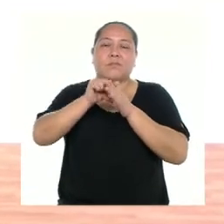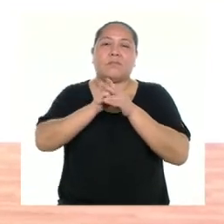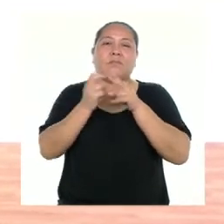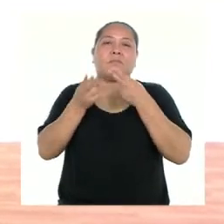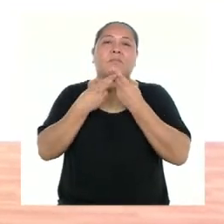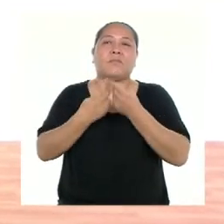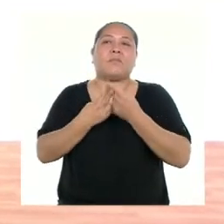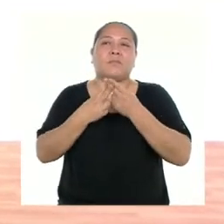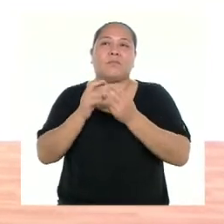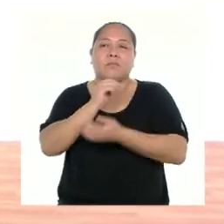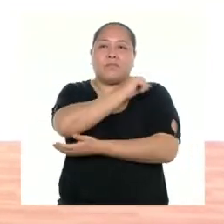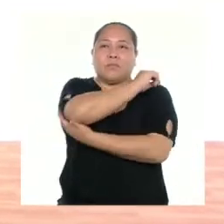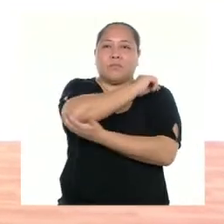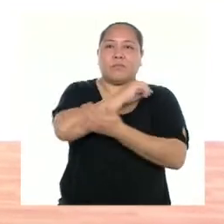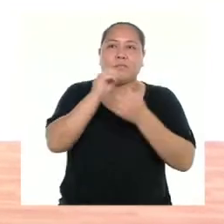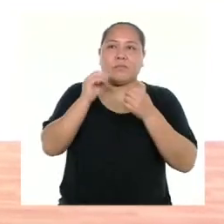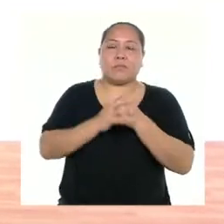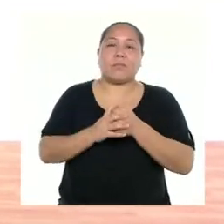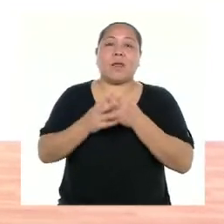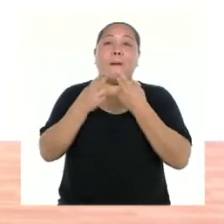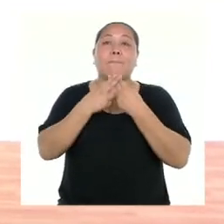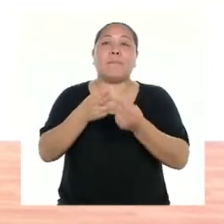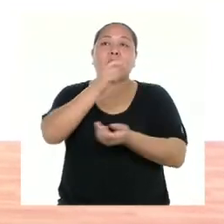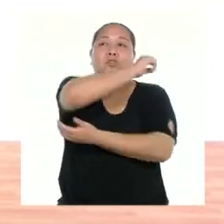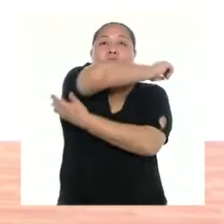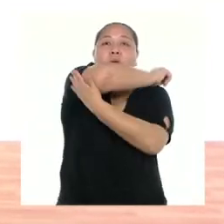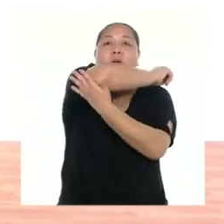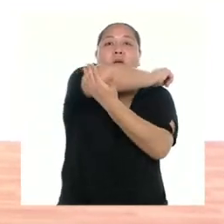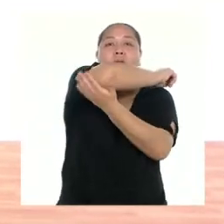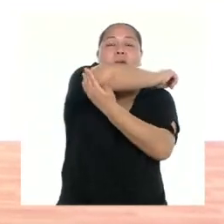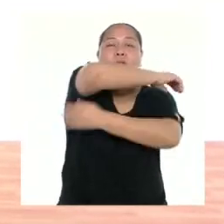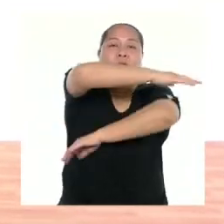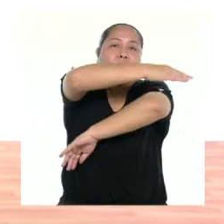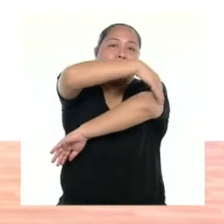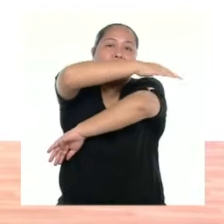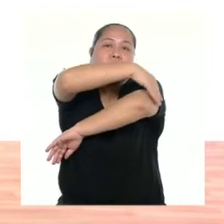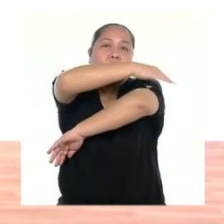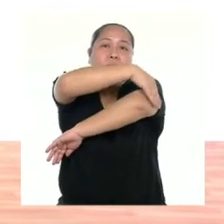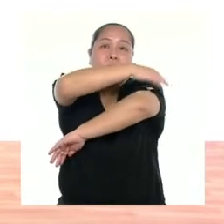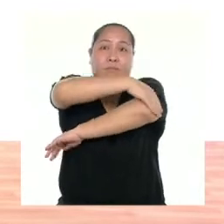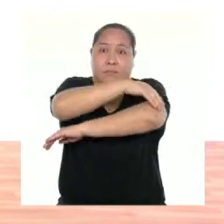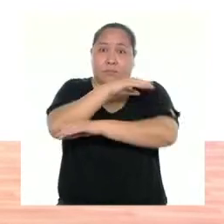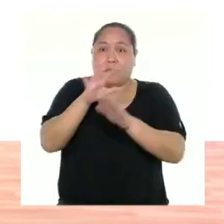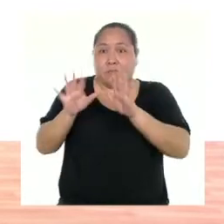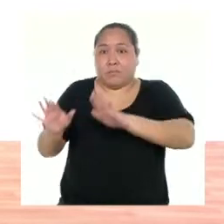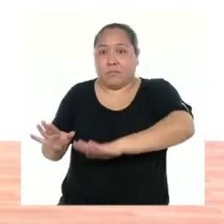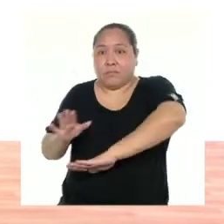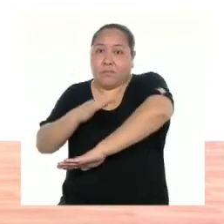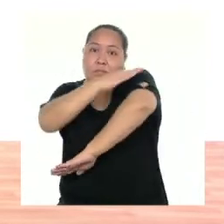peso sobre ellos. El peso va a estar aquí, en esas partes de los brazos, ¿ok?